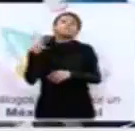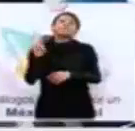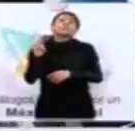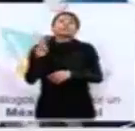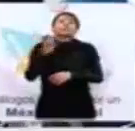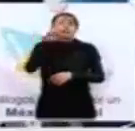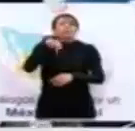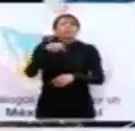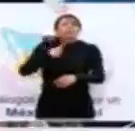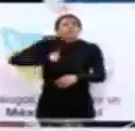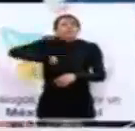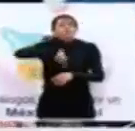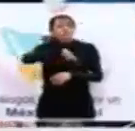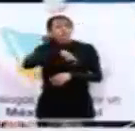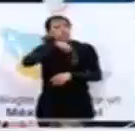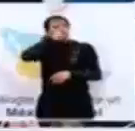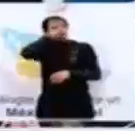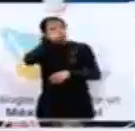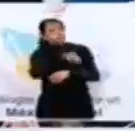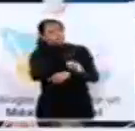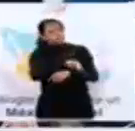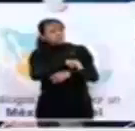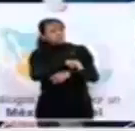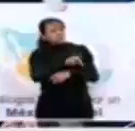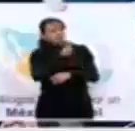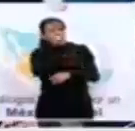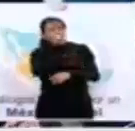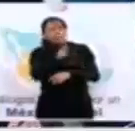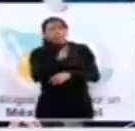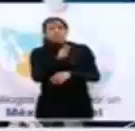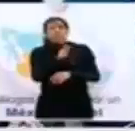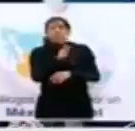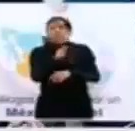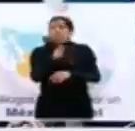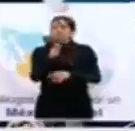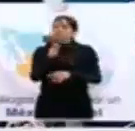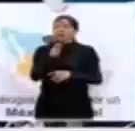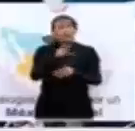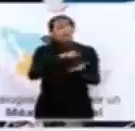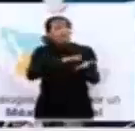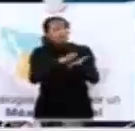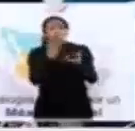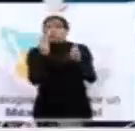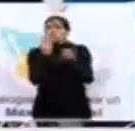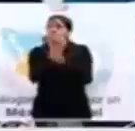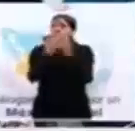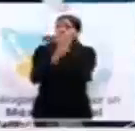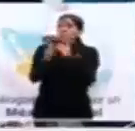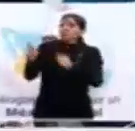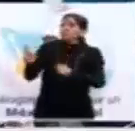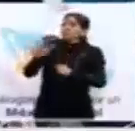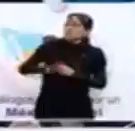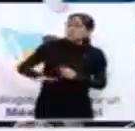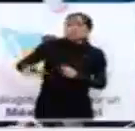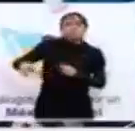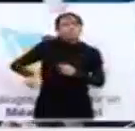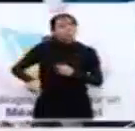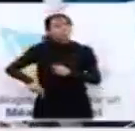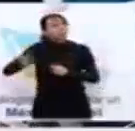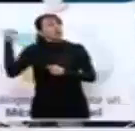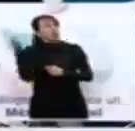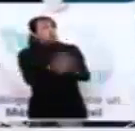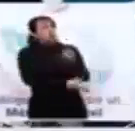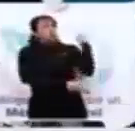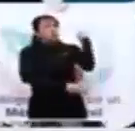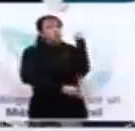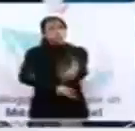visto una gran dotación de bienes públicos que el problema es que a la hora de su aplicación no